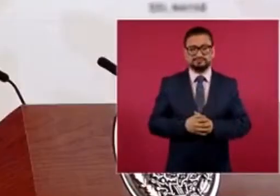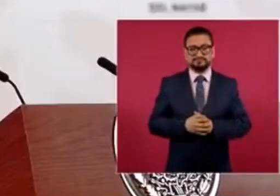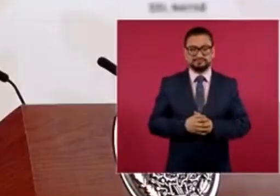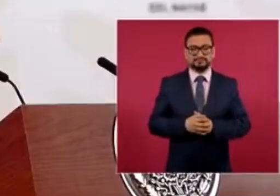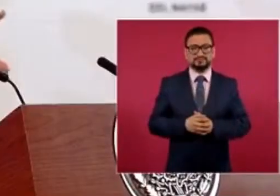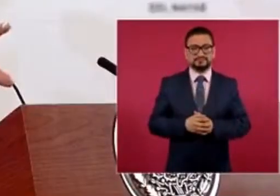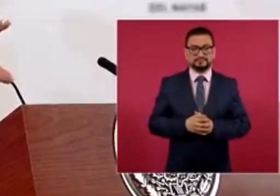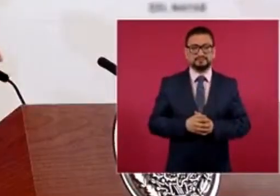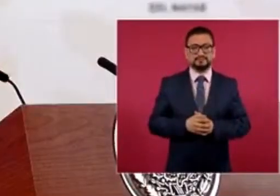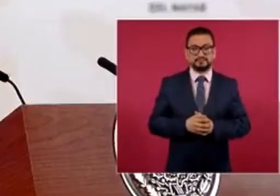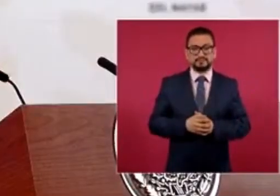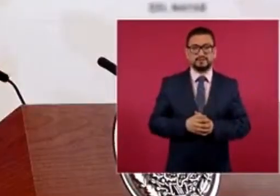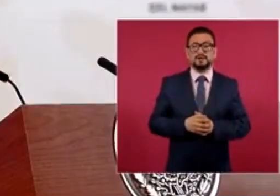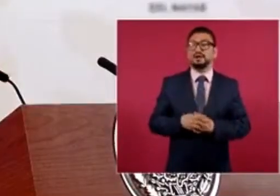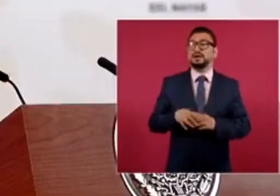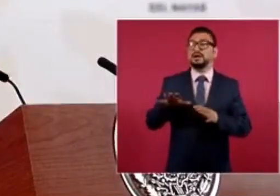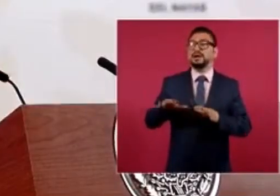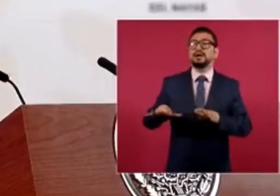Están muy vistos ahí.